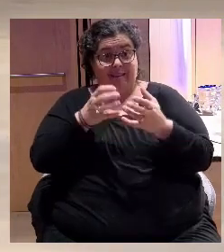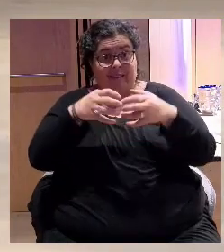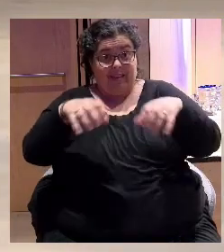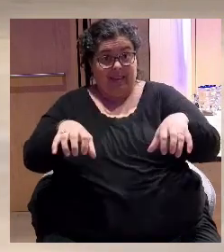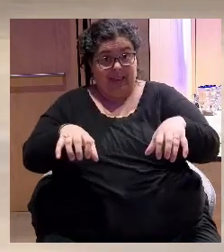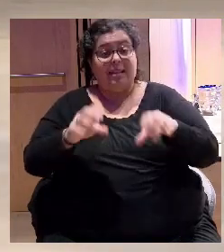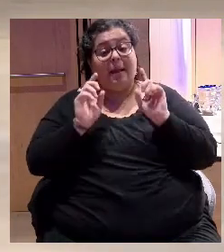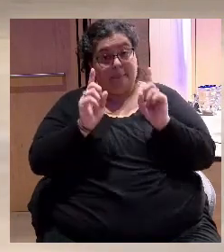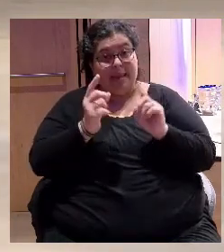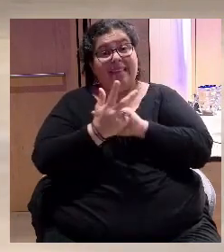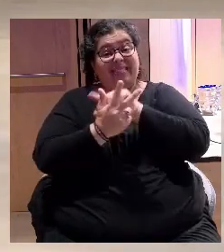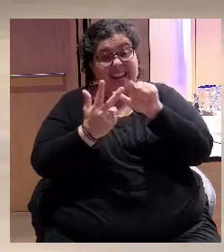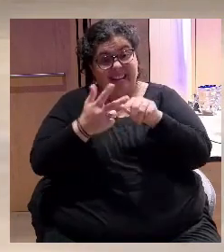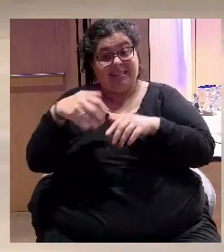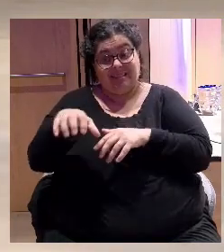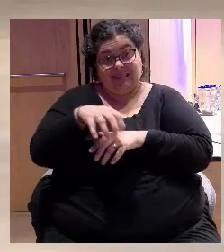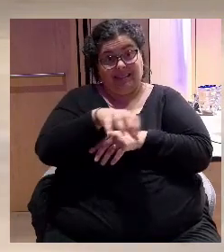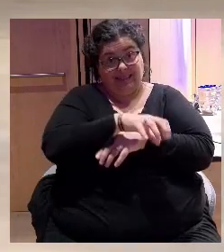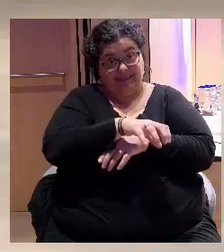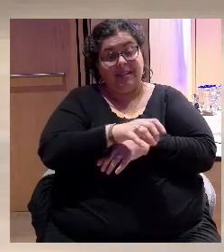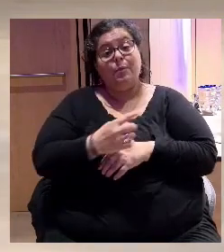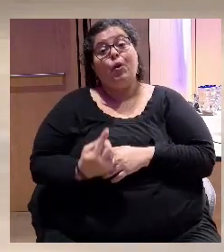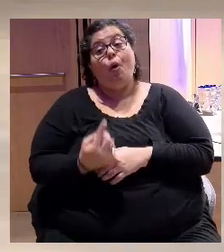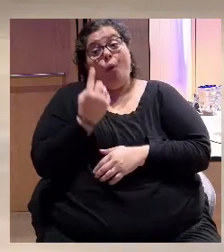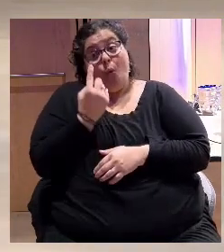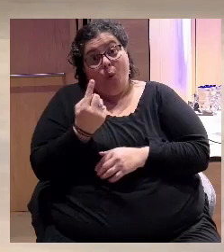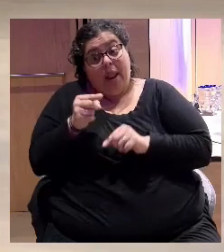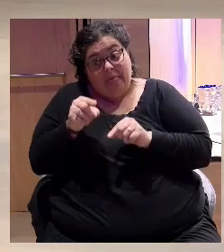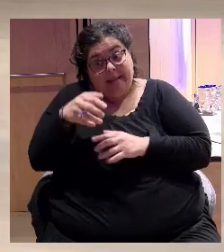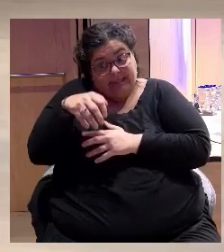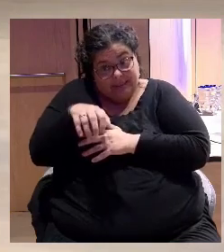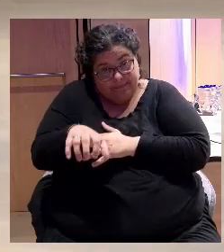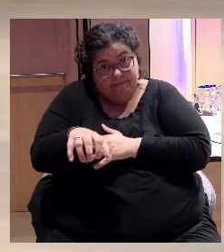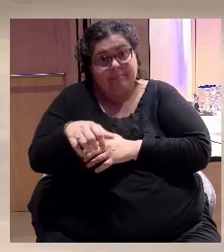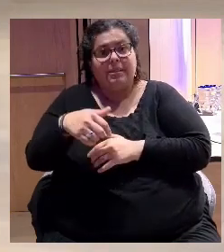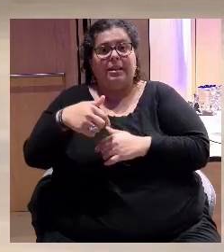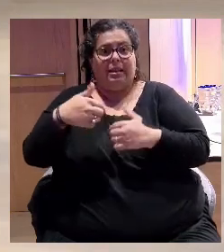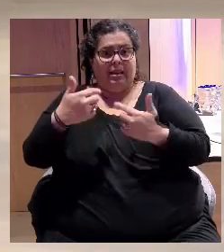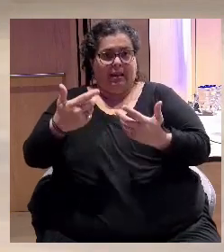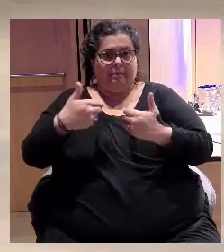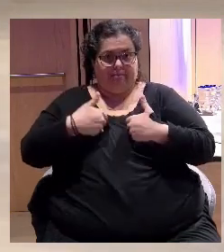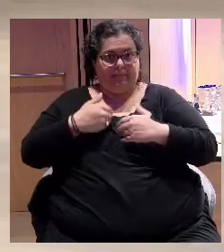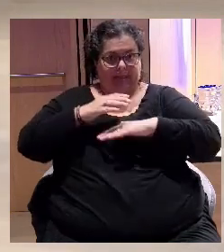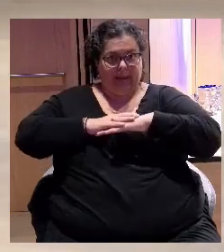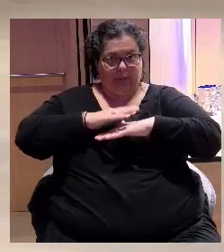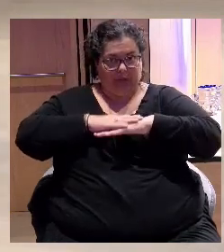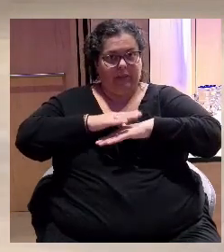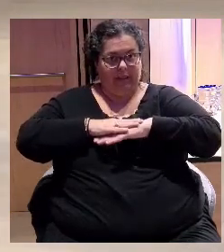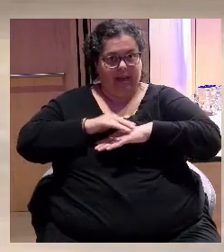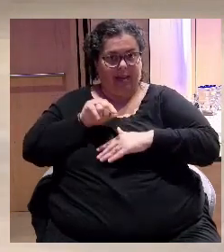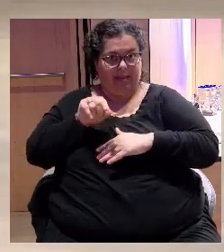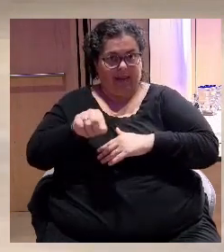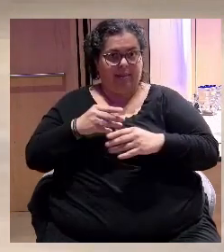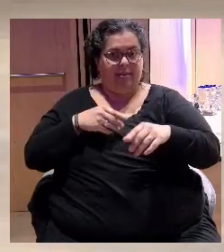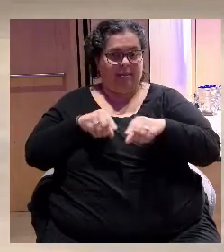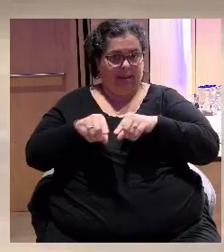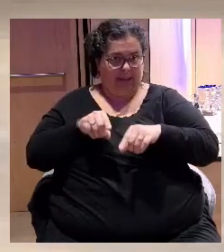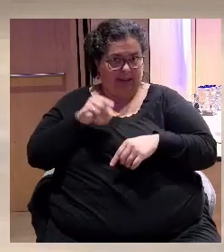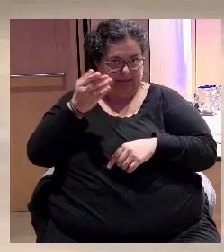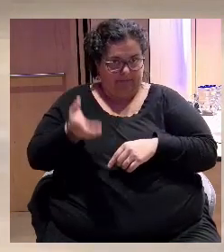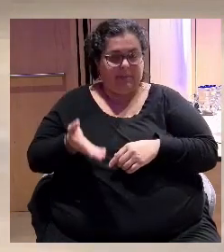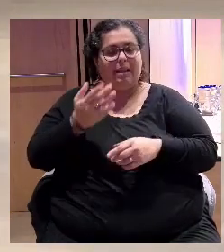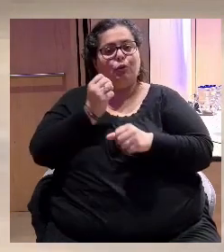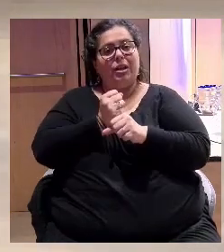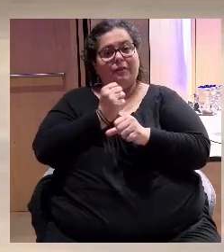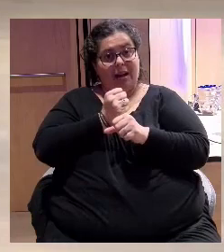en 3 divisiones. Justo una de esas divisiones es la división que tengo la responsabilidad de dirigir y bueno, donde estamos